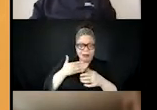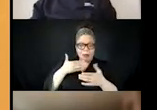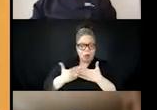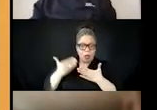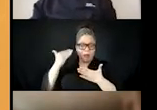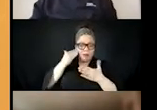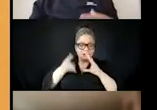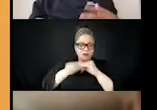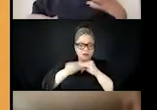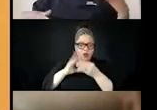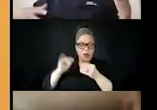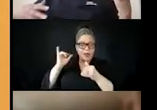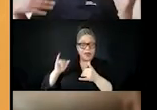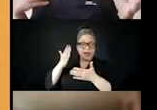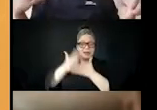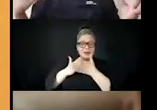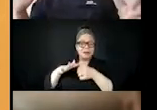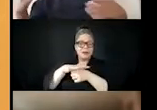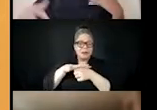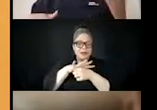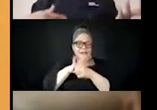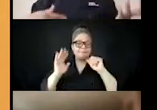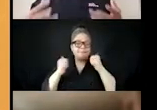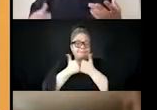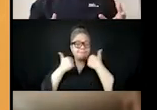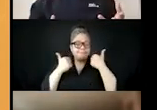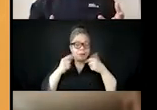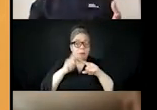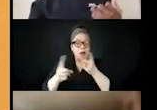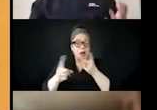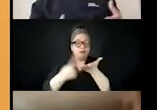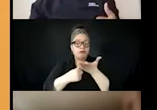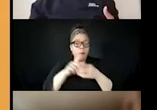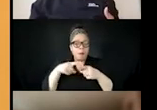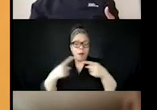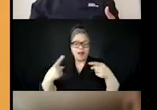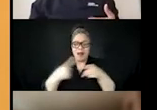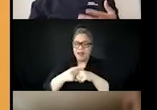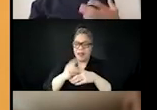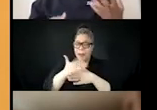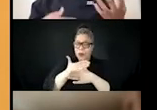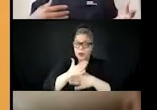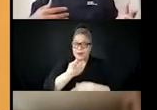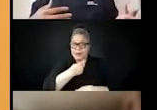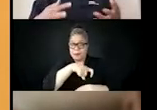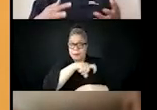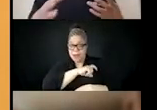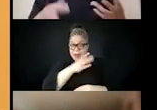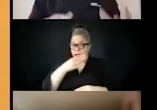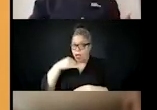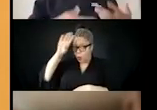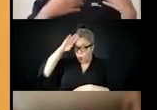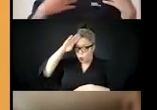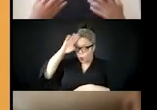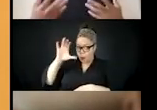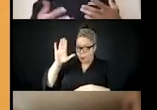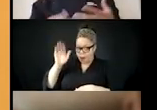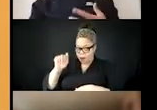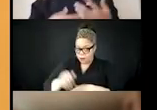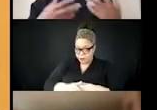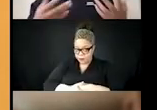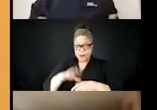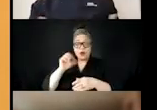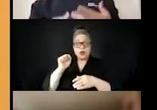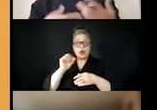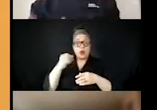y habla sobre el conflicto entre cuba y españa y hubo hubo conflicto